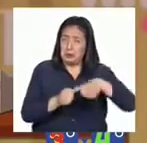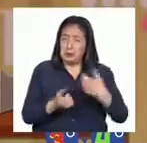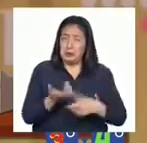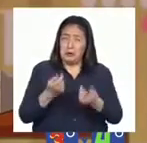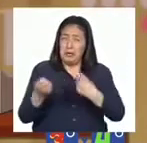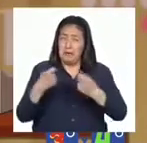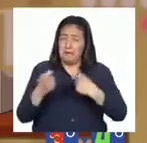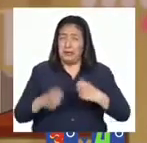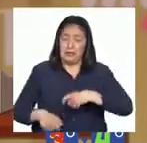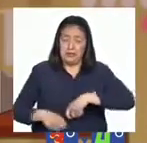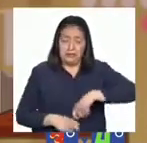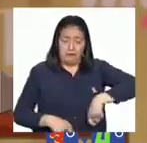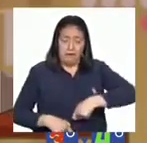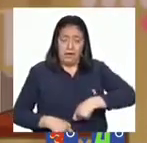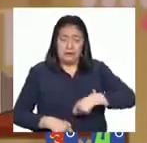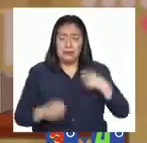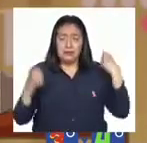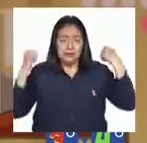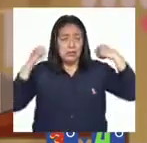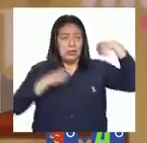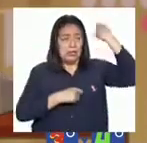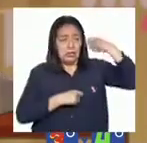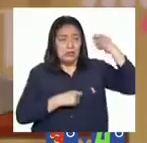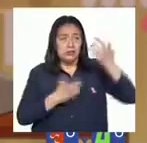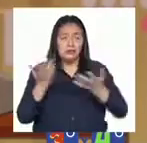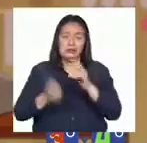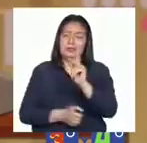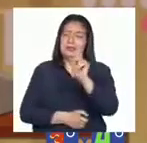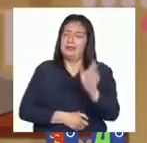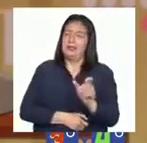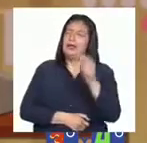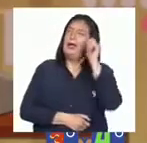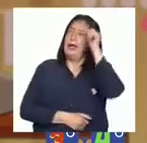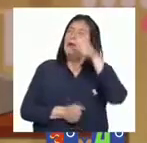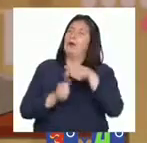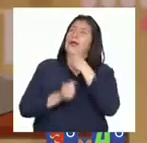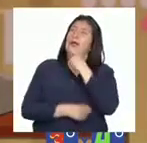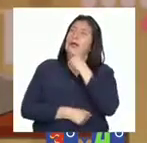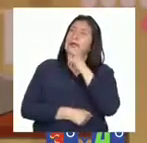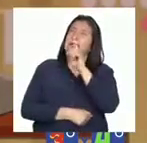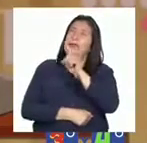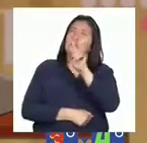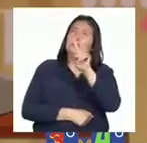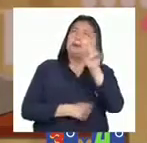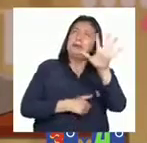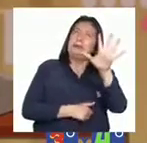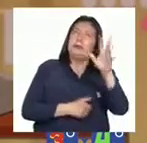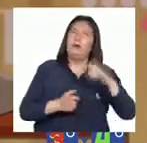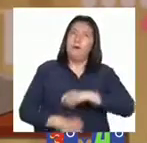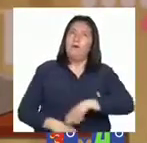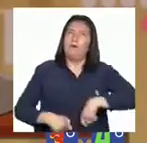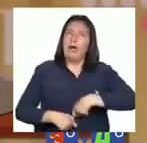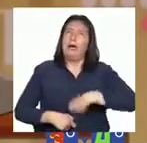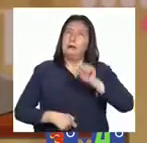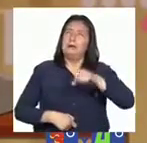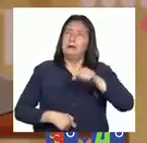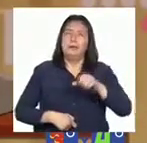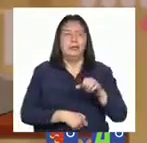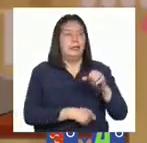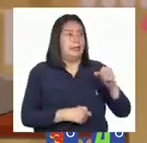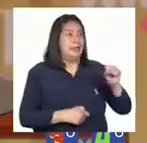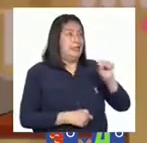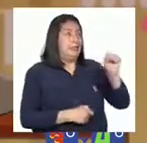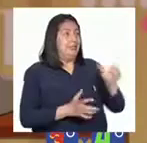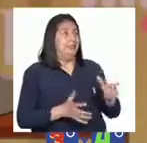la venta de fajas y chalinas? De pronto, Quilla recuerda que ha vendido 125 fajas. Sisa se